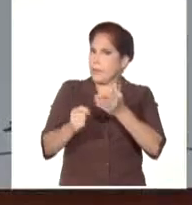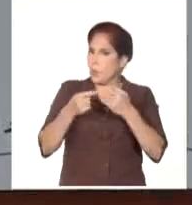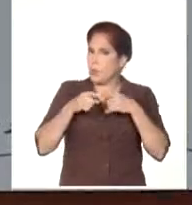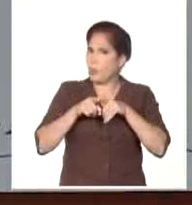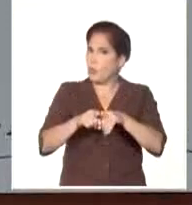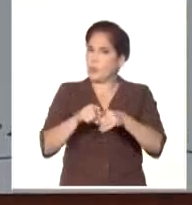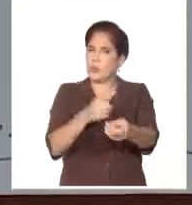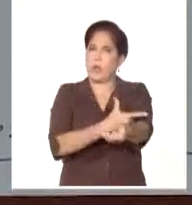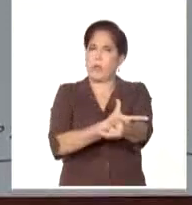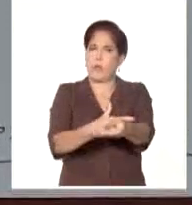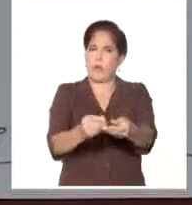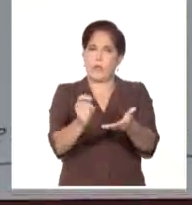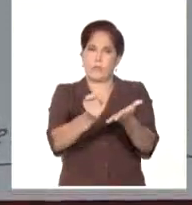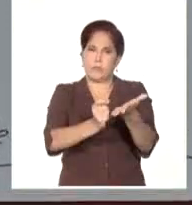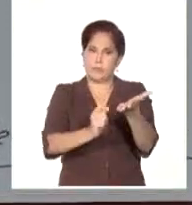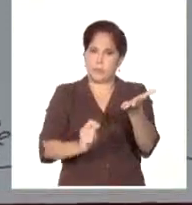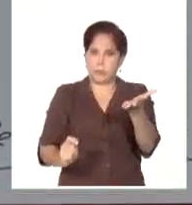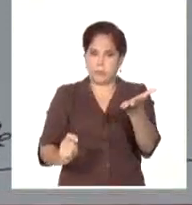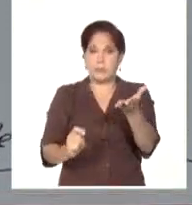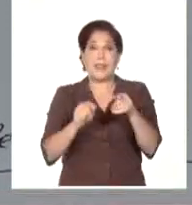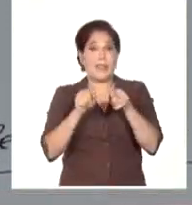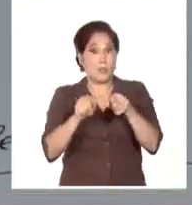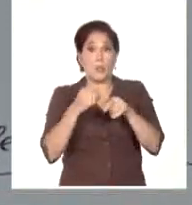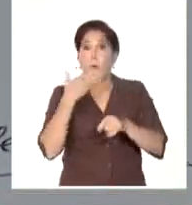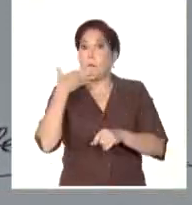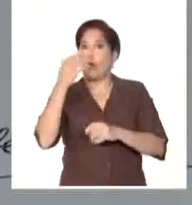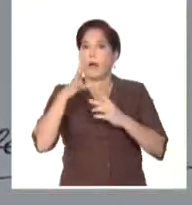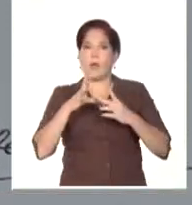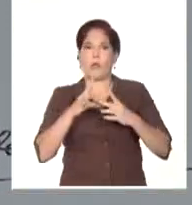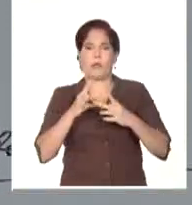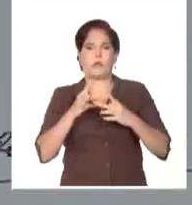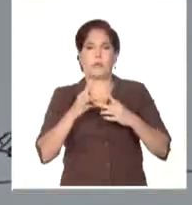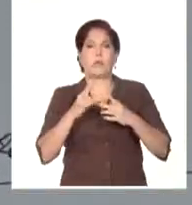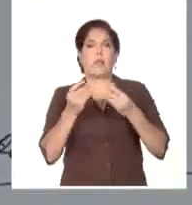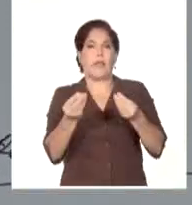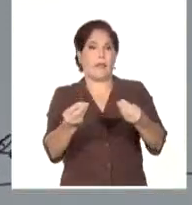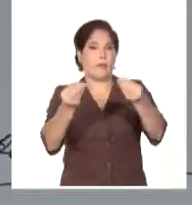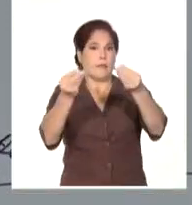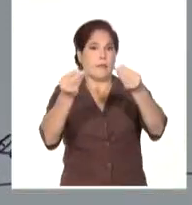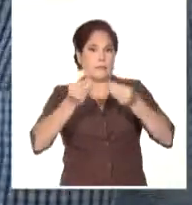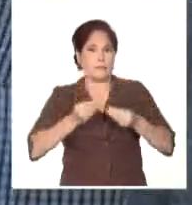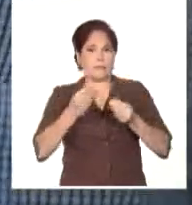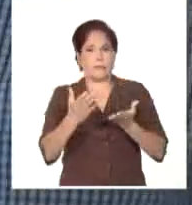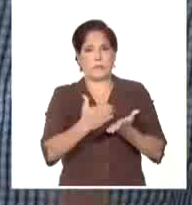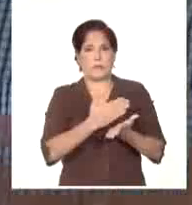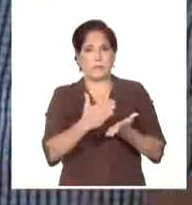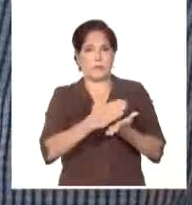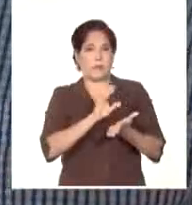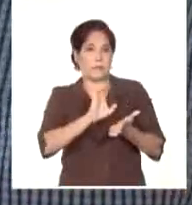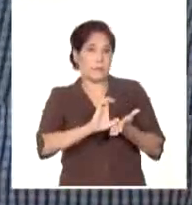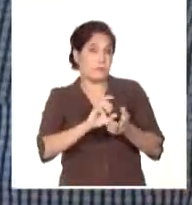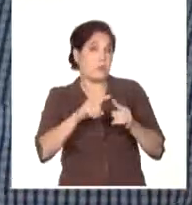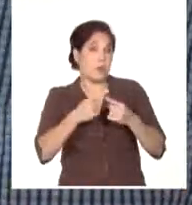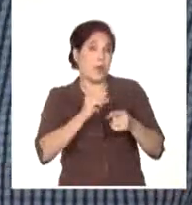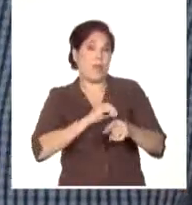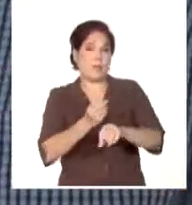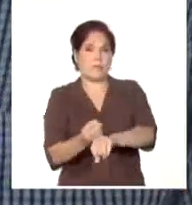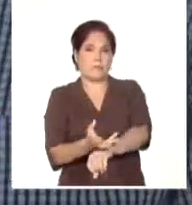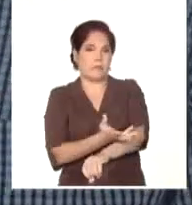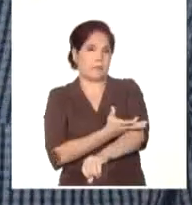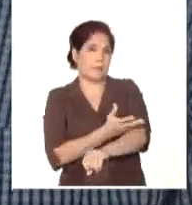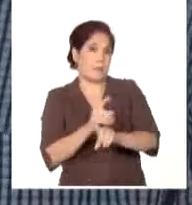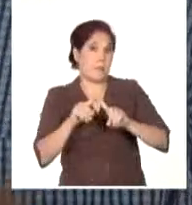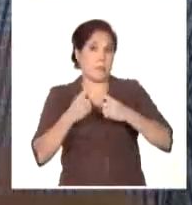el donativo. Además dice que es una excelente oportunidad poder enviar este libro y que es algo que lo emociona,